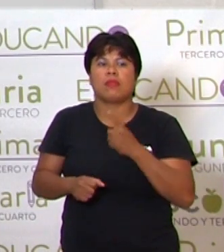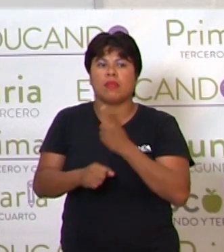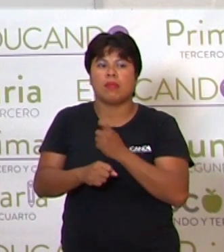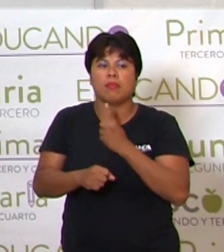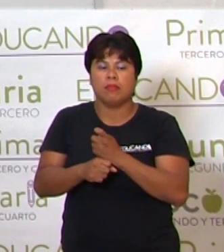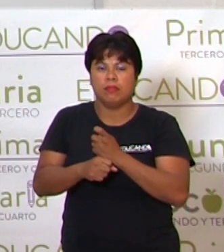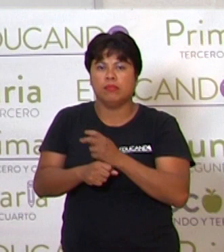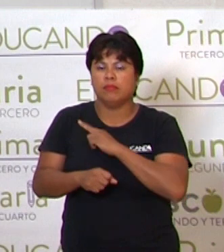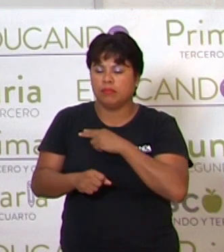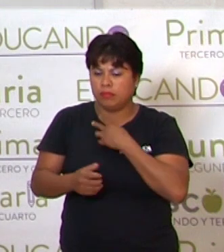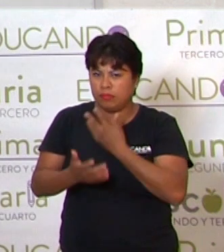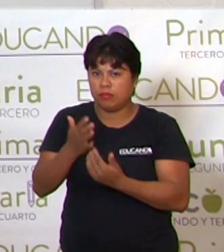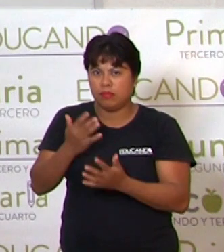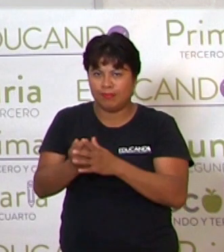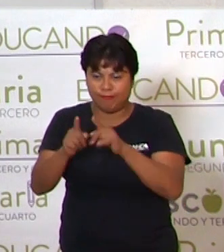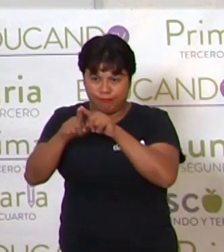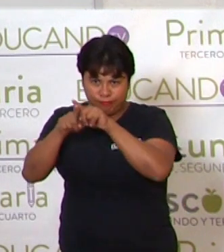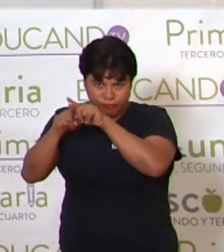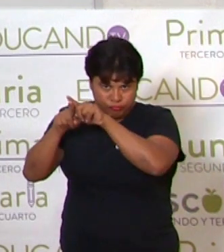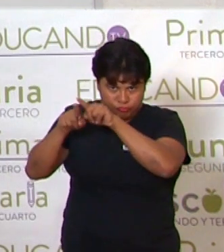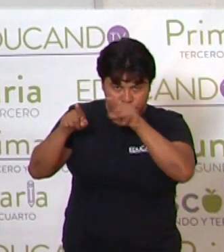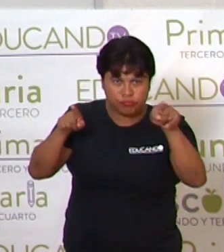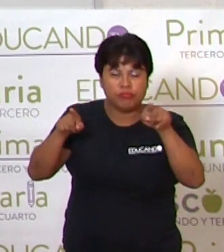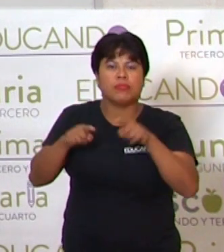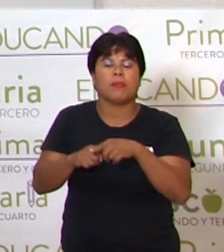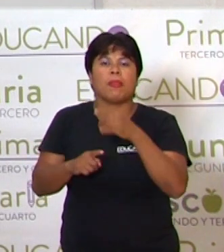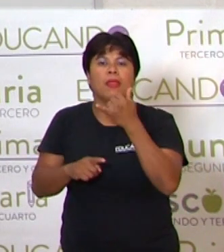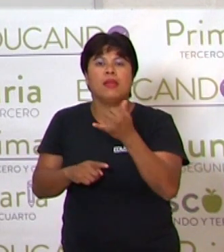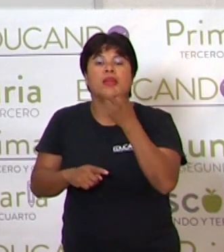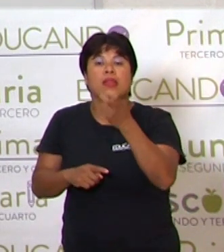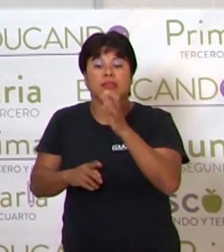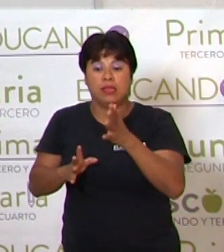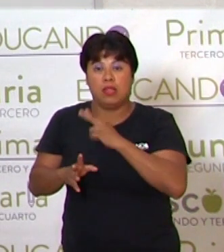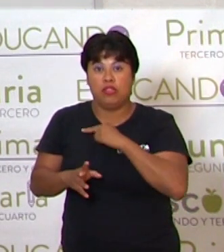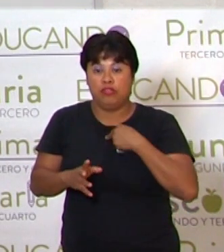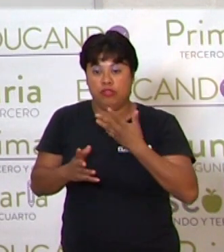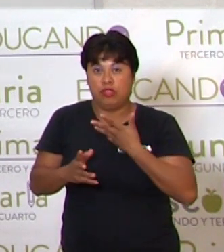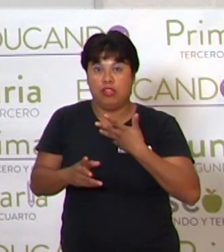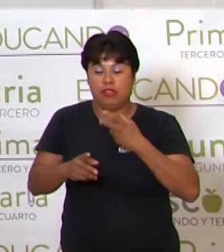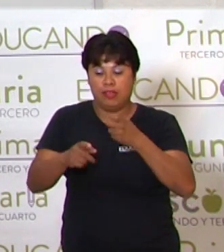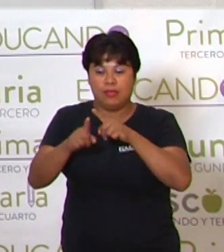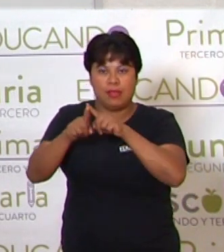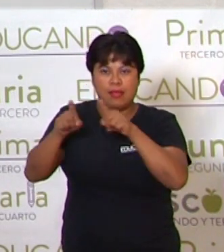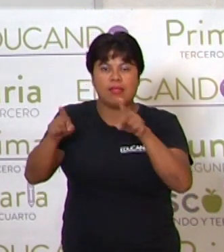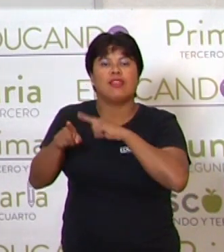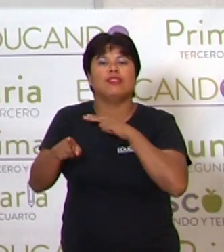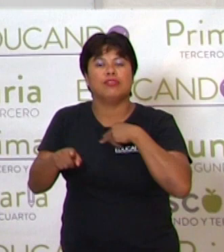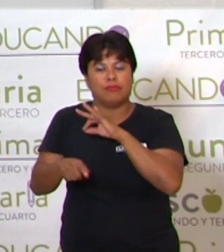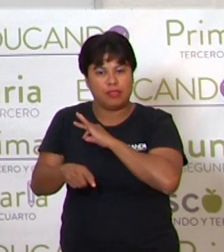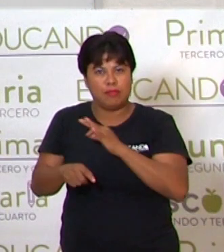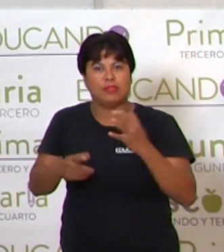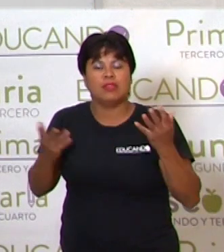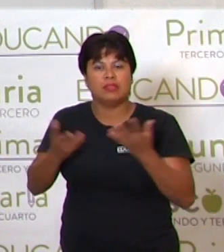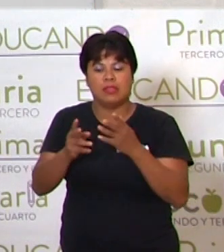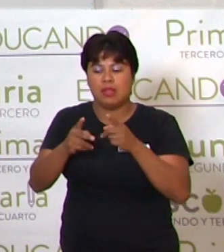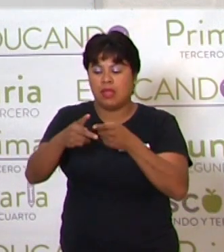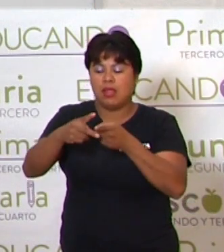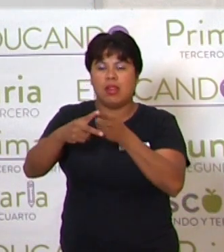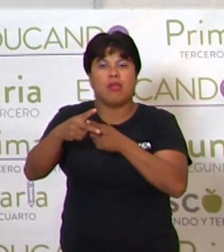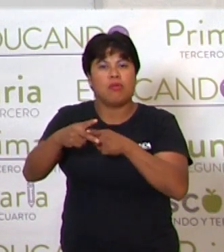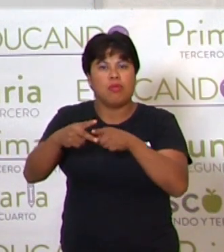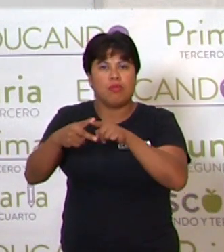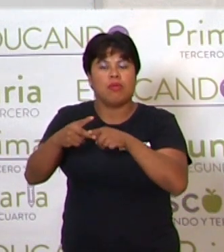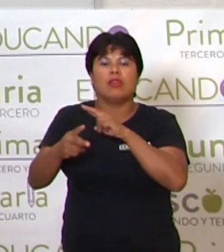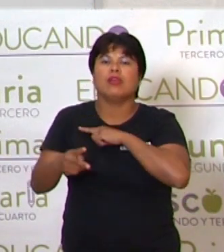Primeramente marcamos una línea y ya teniendo nuestra línea ya podemos nosotros marcar el ángulo que